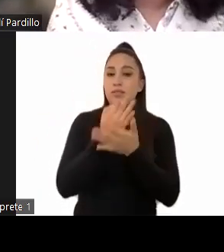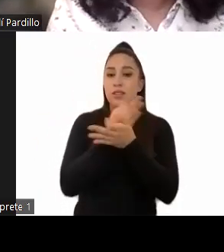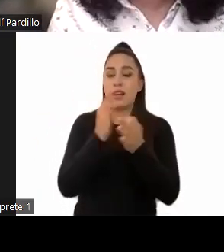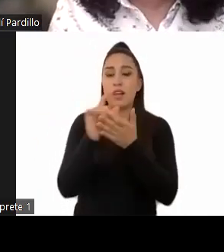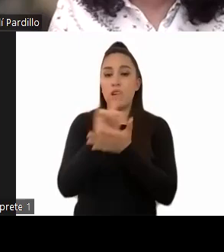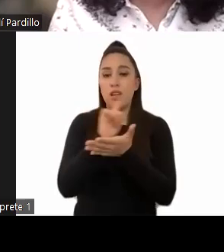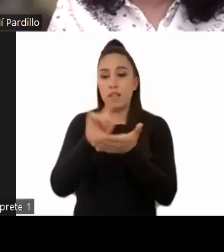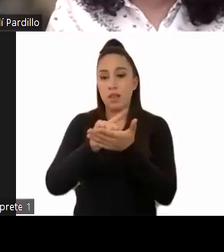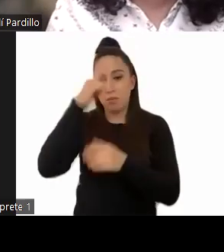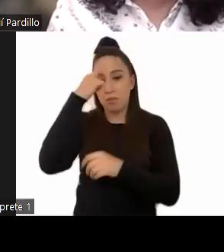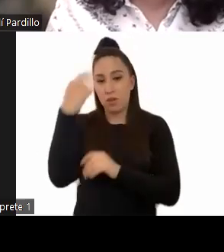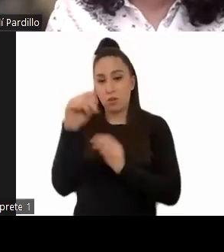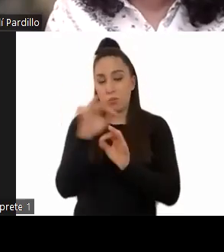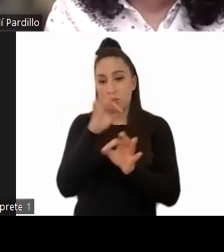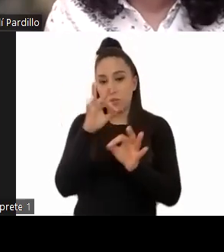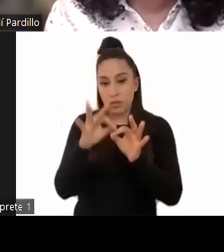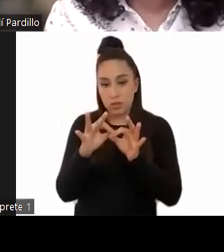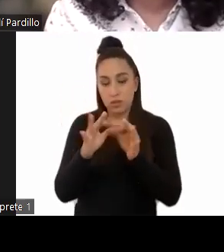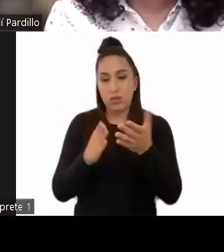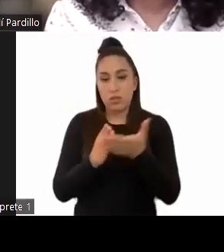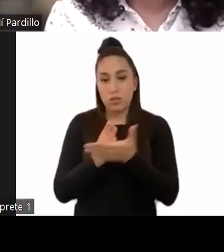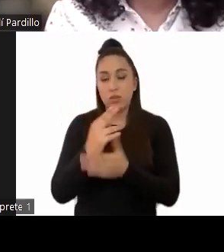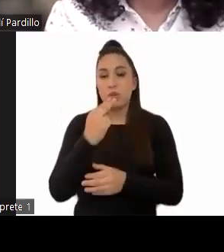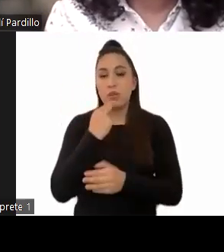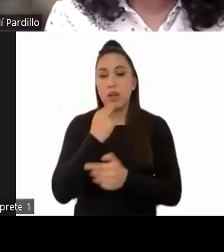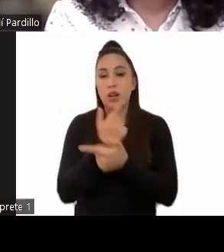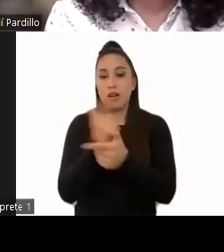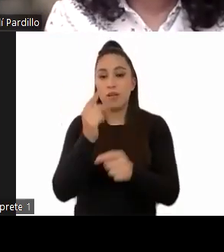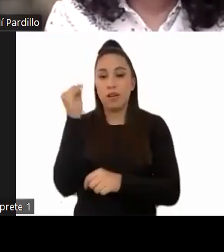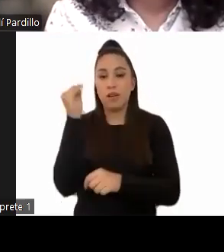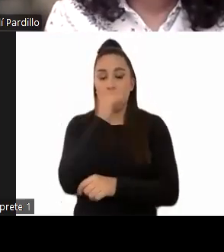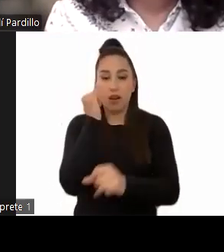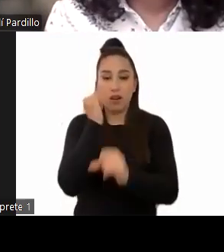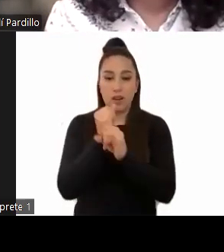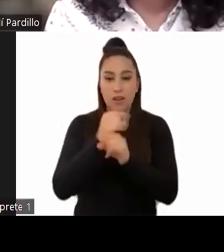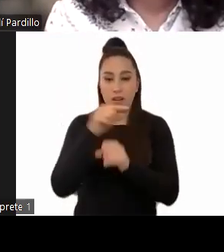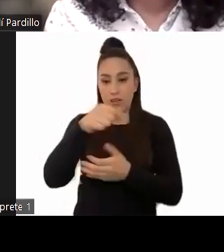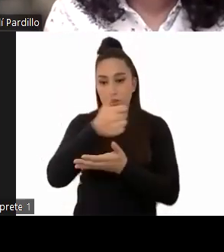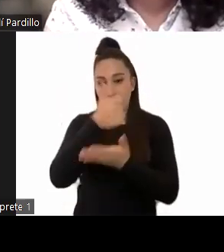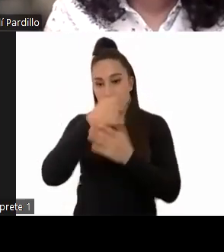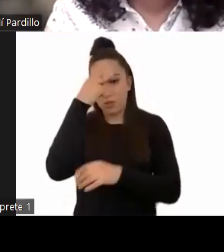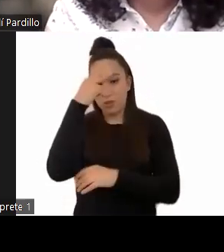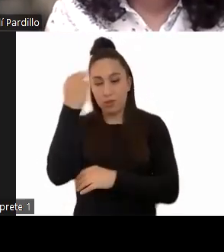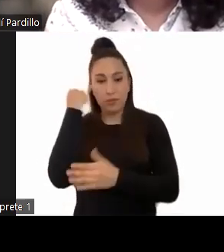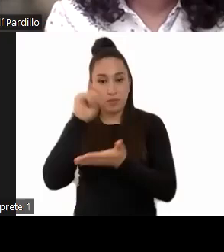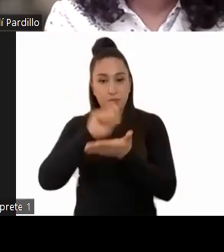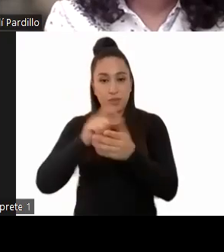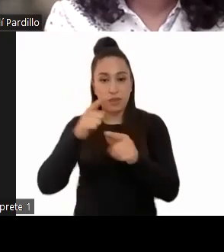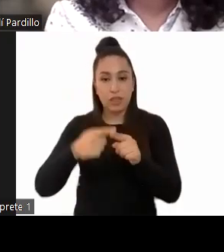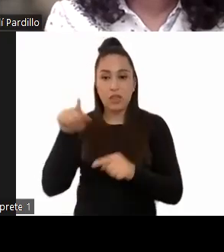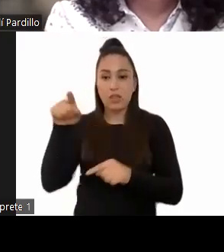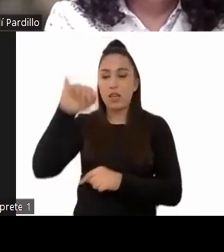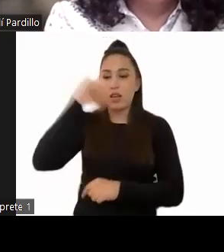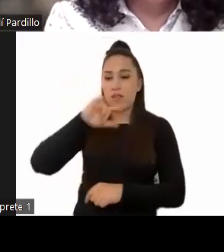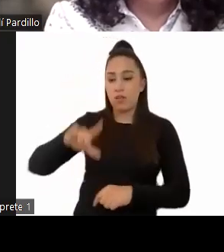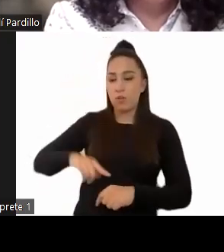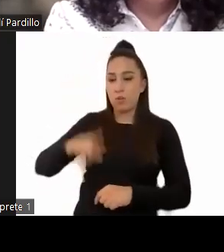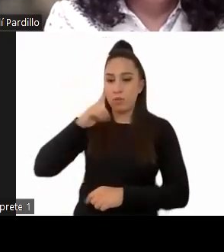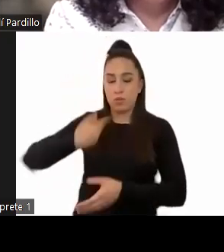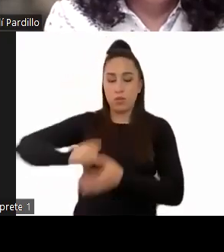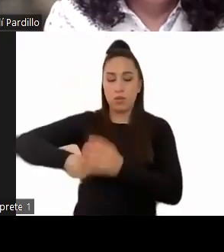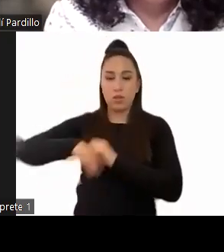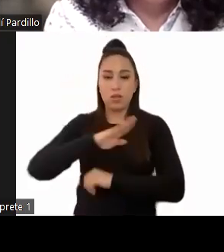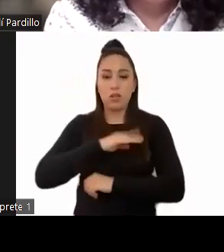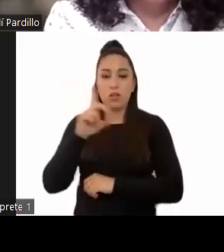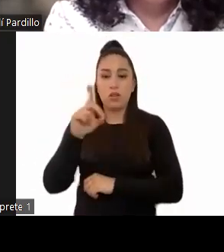para garantizar el acceso libre y gratuito al Internet en la Ciudad de México, inscrita por la doctora Claudia Sheinbaum Pardo,